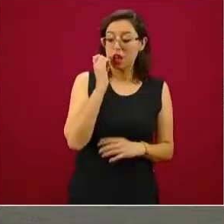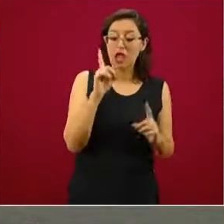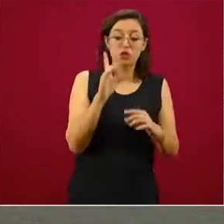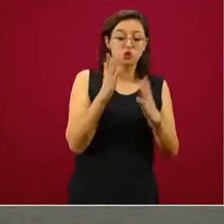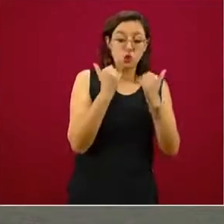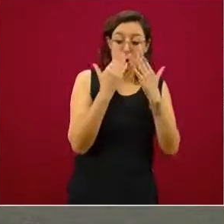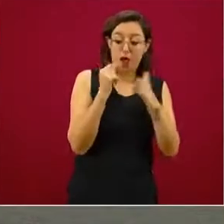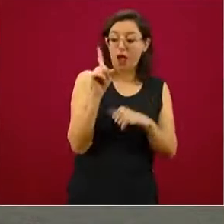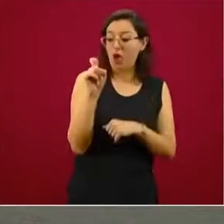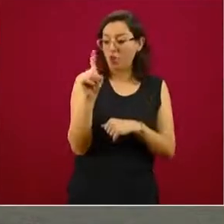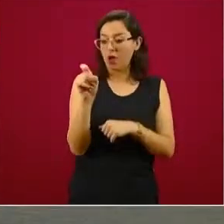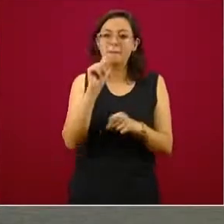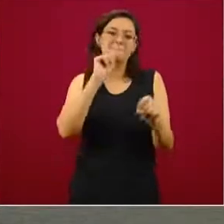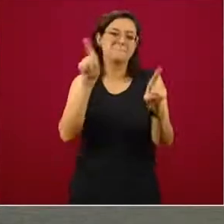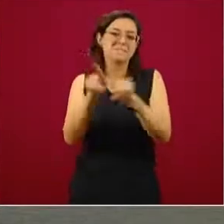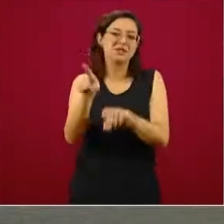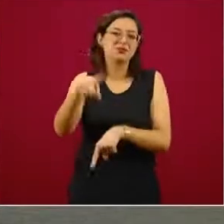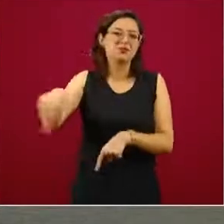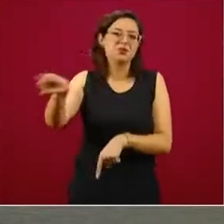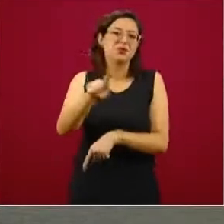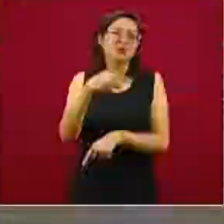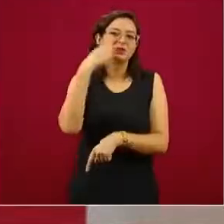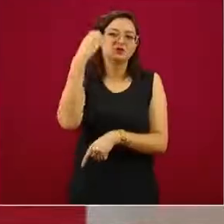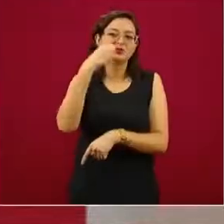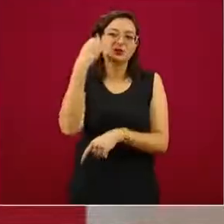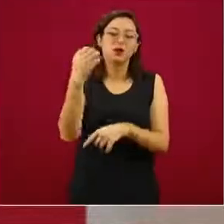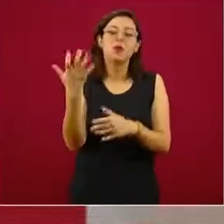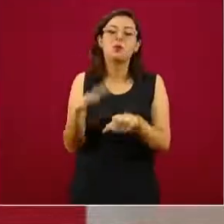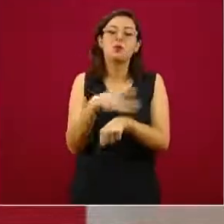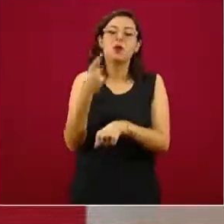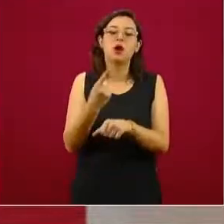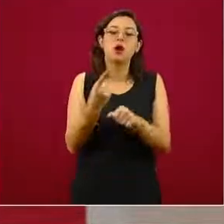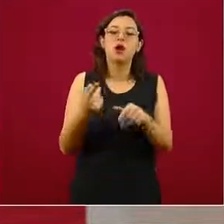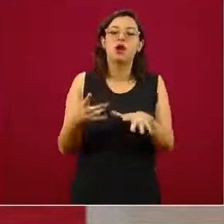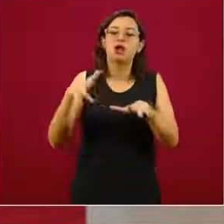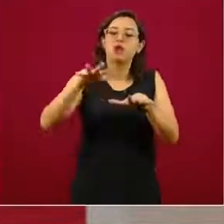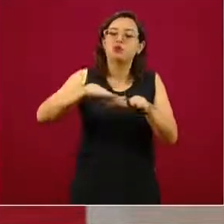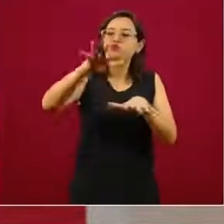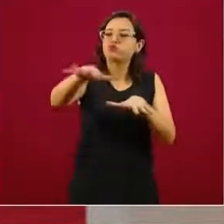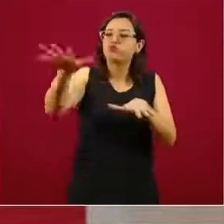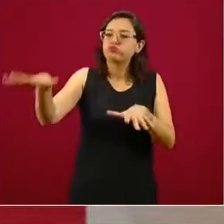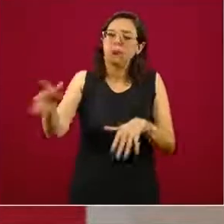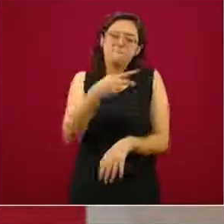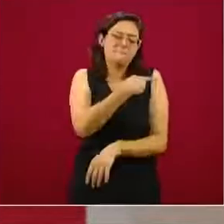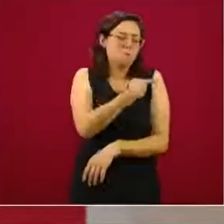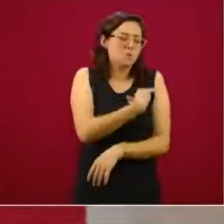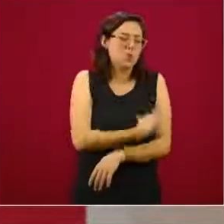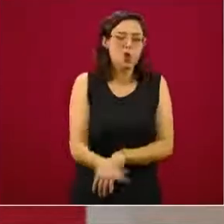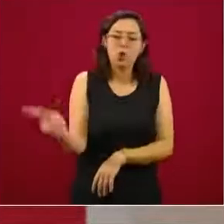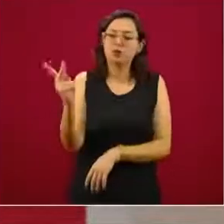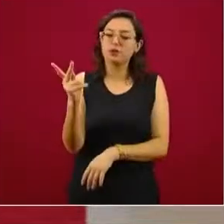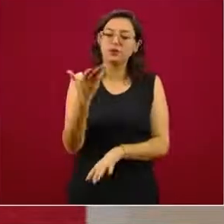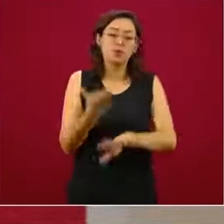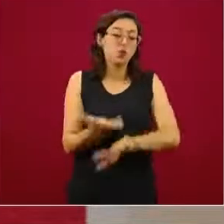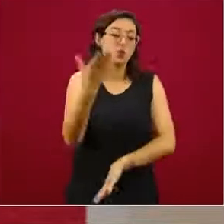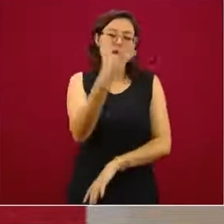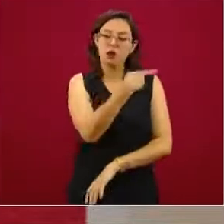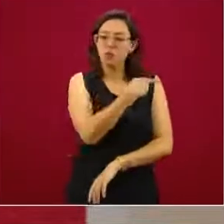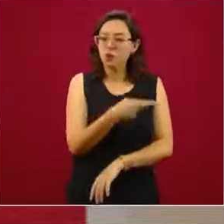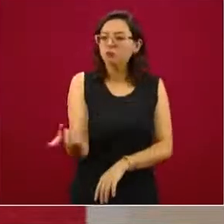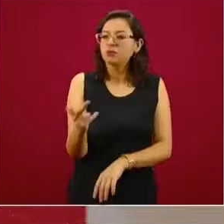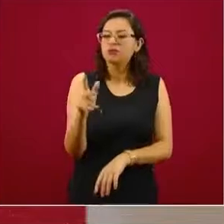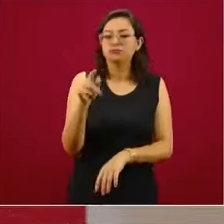estas escuelas porque se le dio prioridad a las zonas de alta marginación y de muy alta